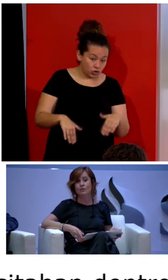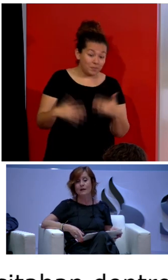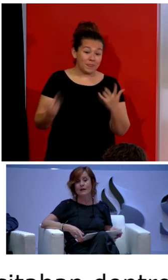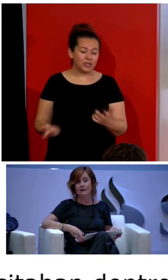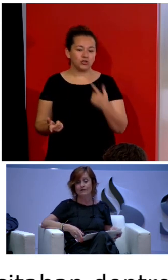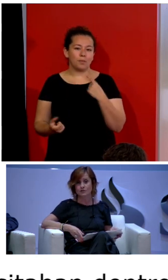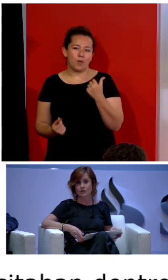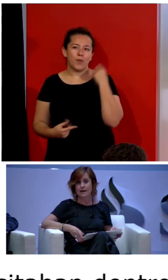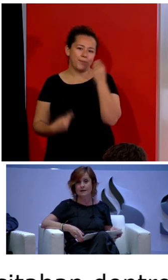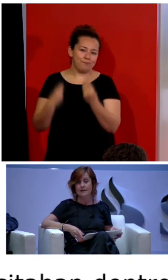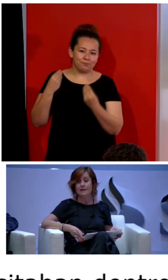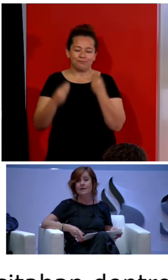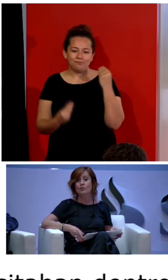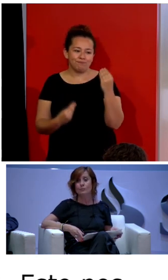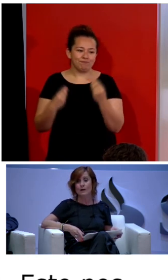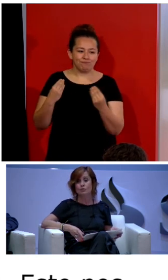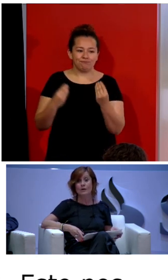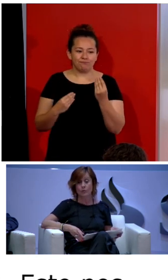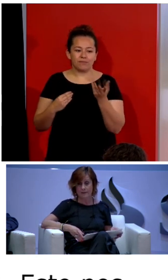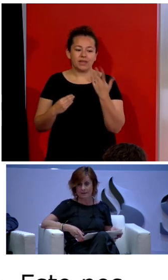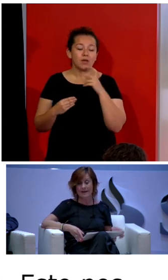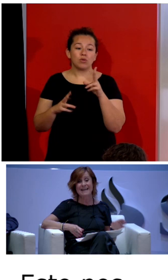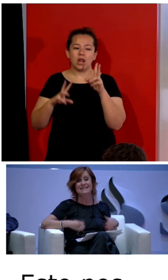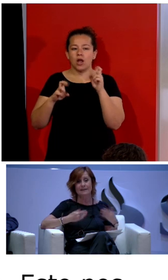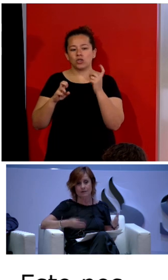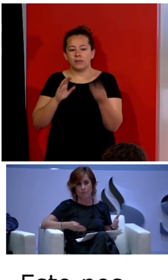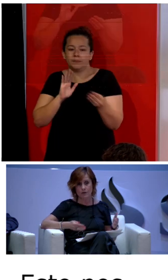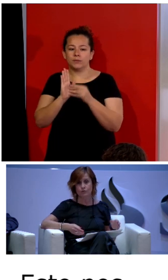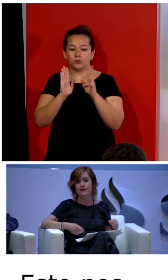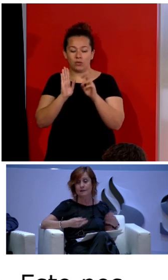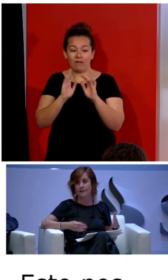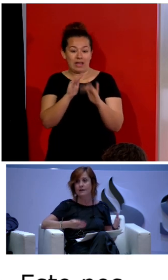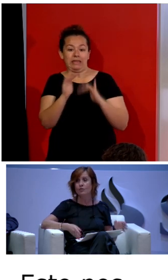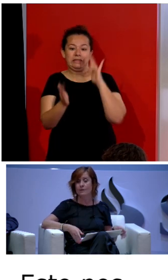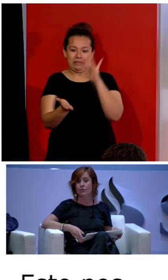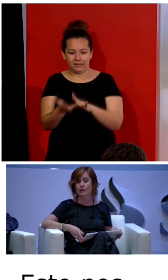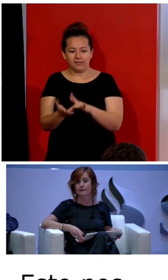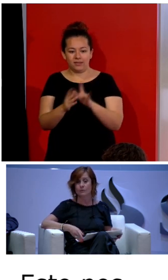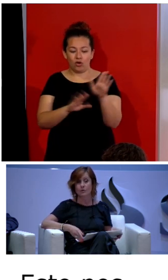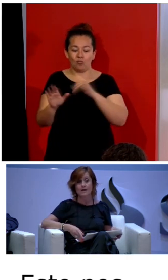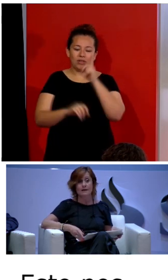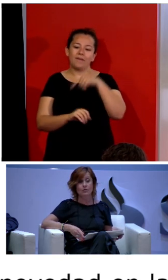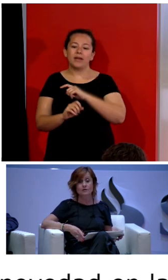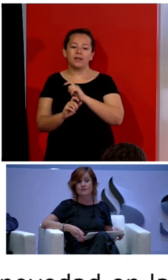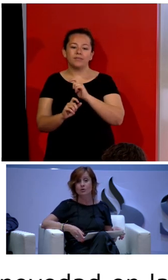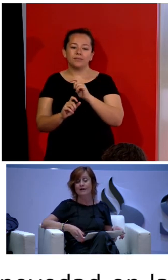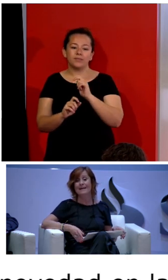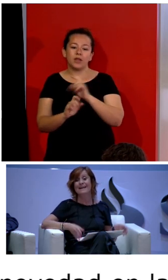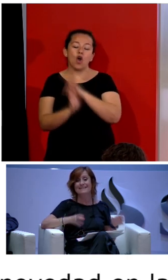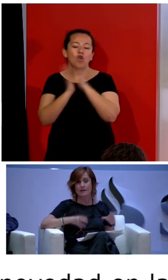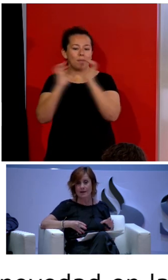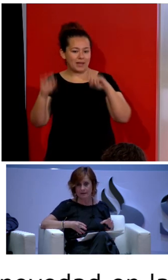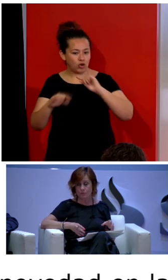hizo reflexionar e incorporamos una novedad en la siguiente convocatoria y también en el convenio colectivo, que consistió